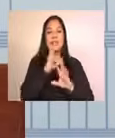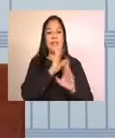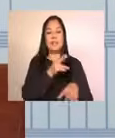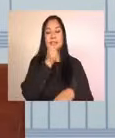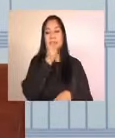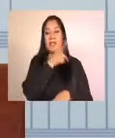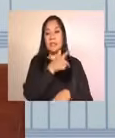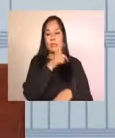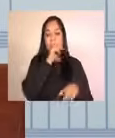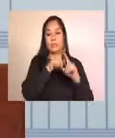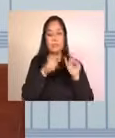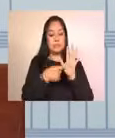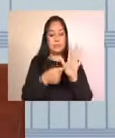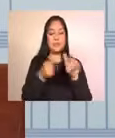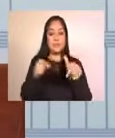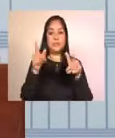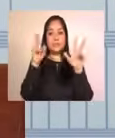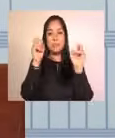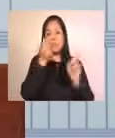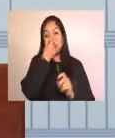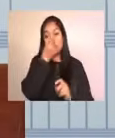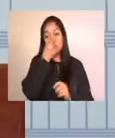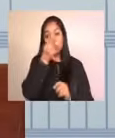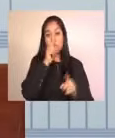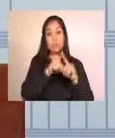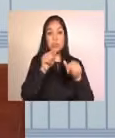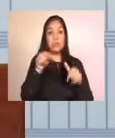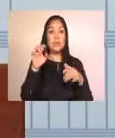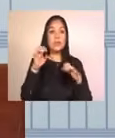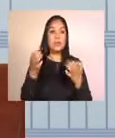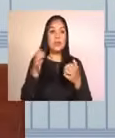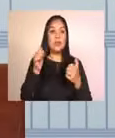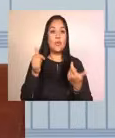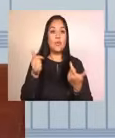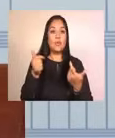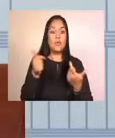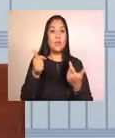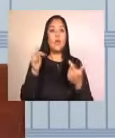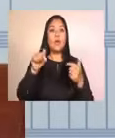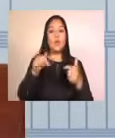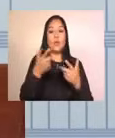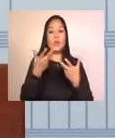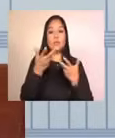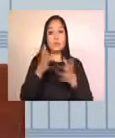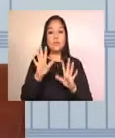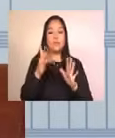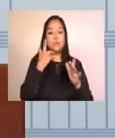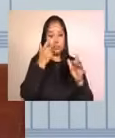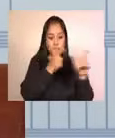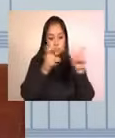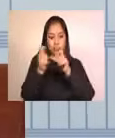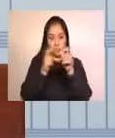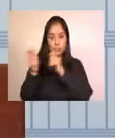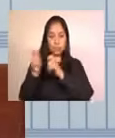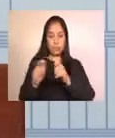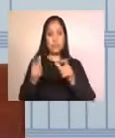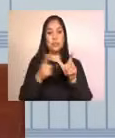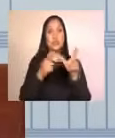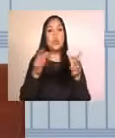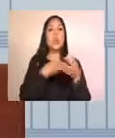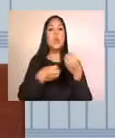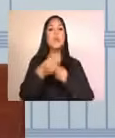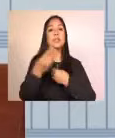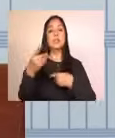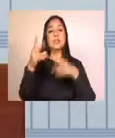denuncias presentadas por casos de corrupción. En este caso, se están coordinando con las oficinas de asuntos